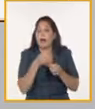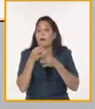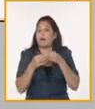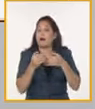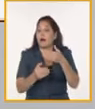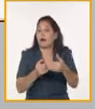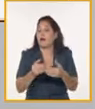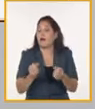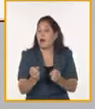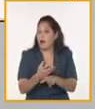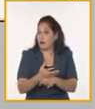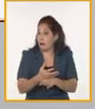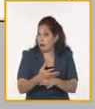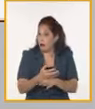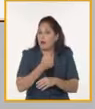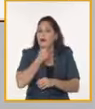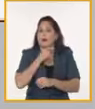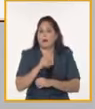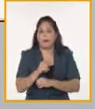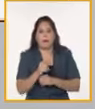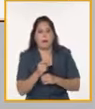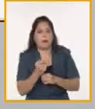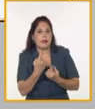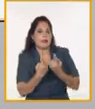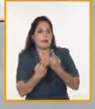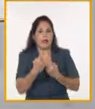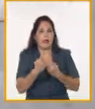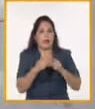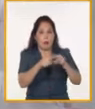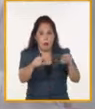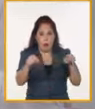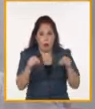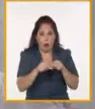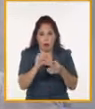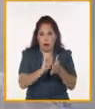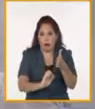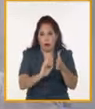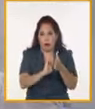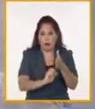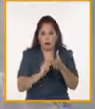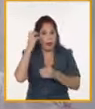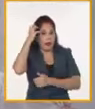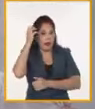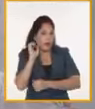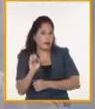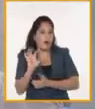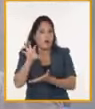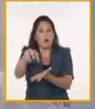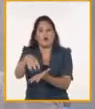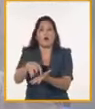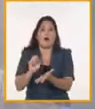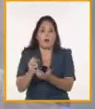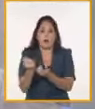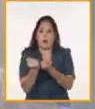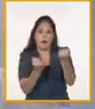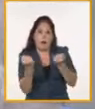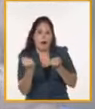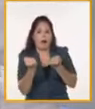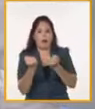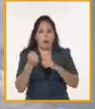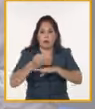requiere ese proceso cuando un actor requiere arrendar a una entidad Estatal un local un vehículo un